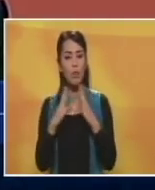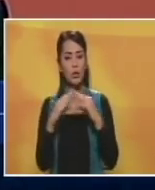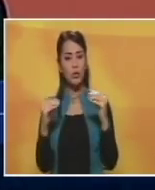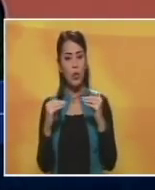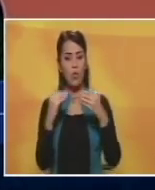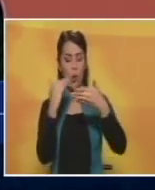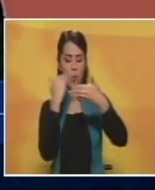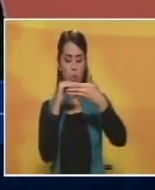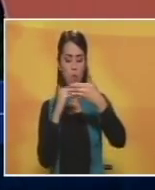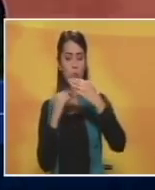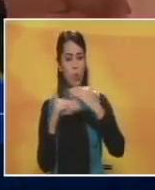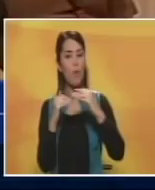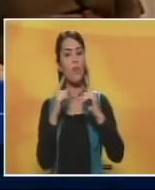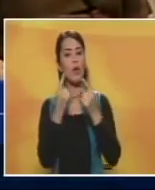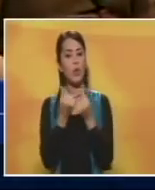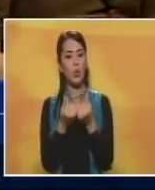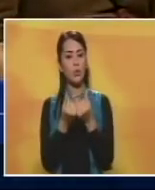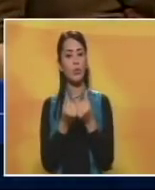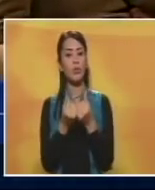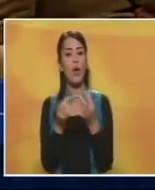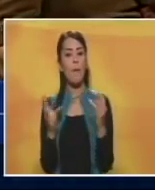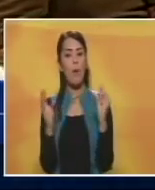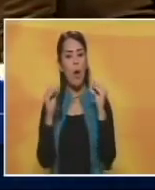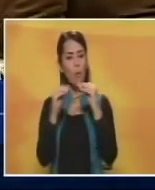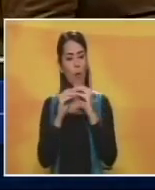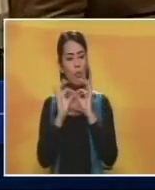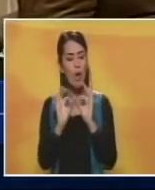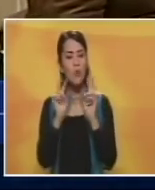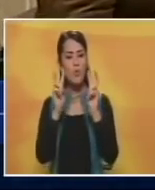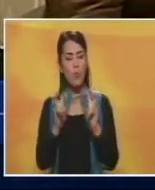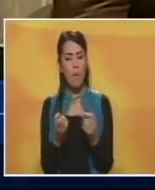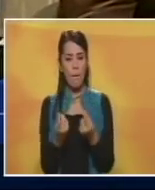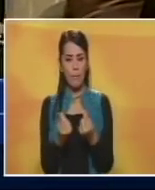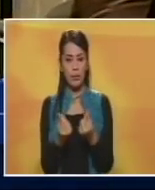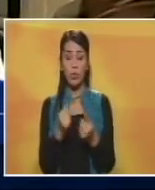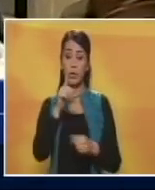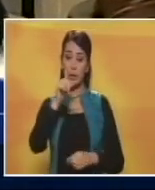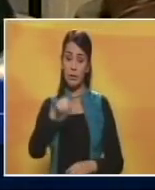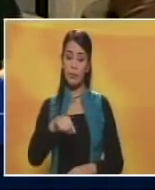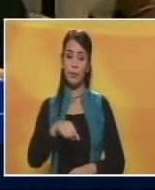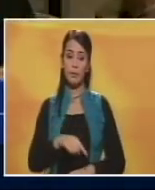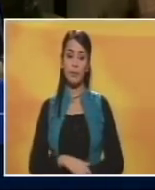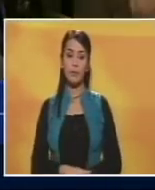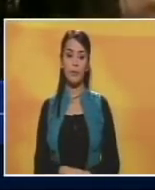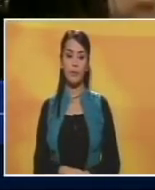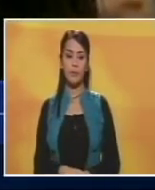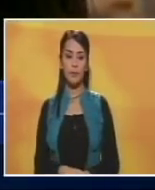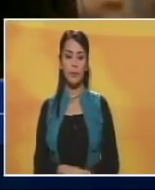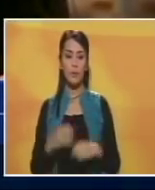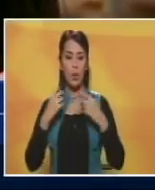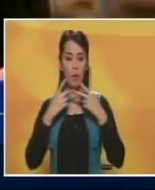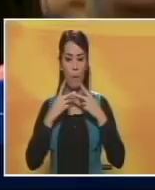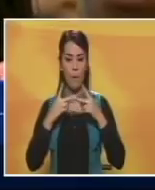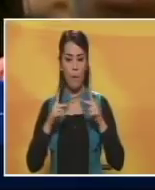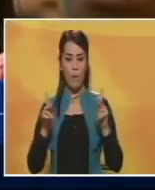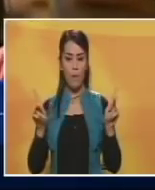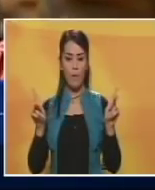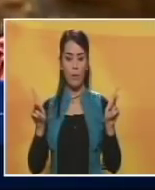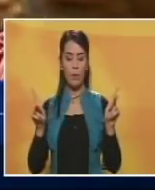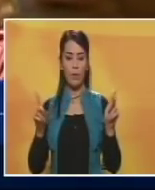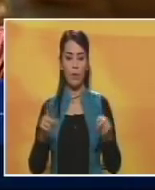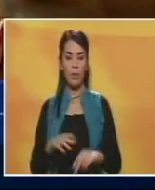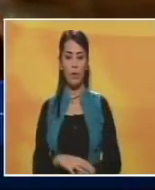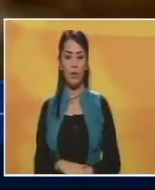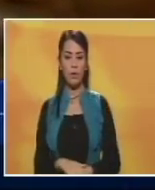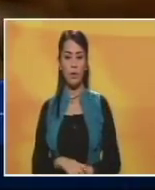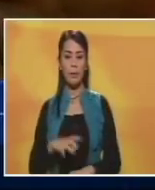de costos, hemos tenido que adecuar un nuevo precio que también será publicado para